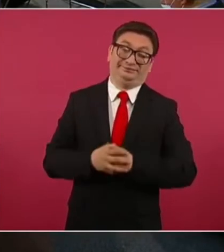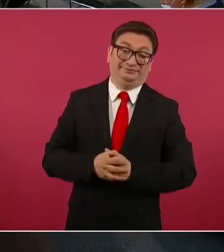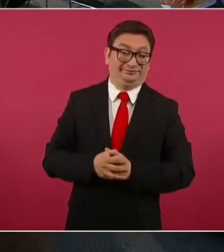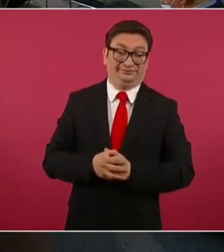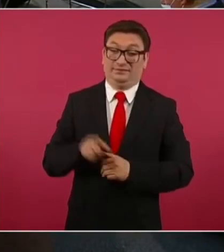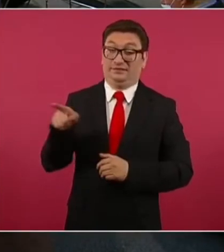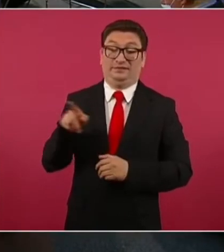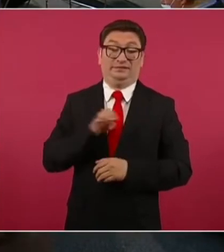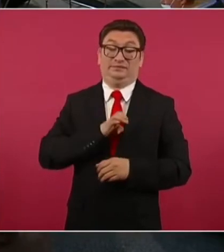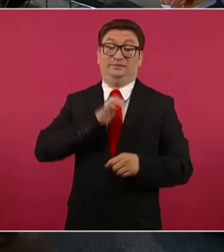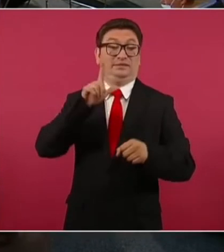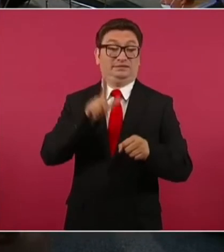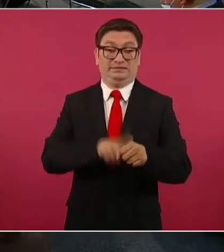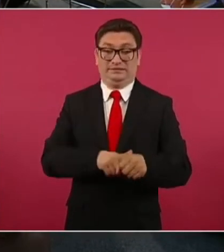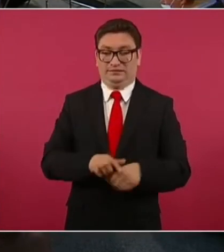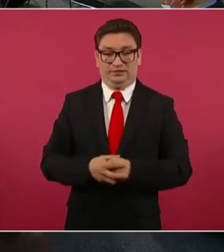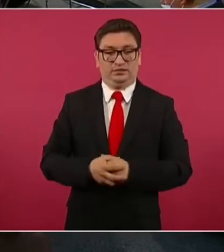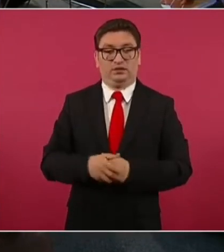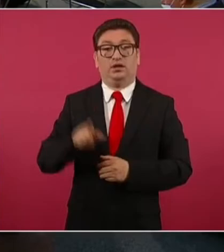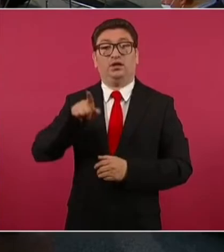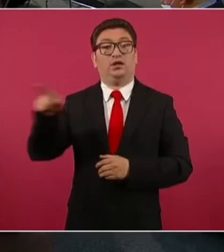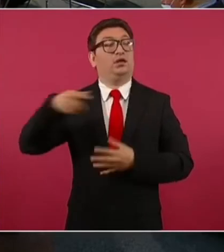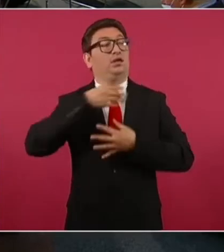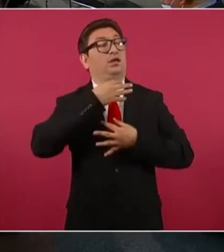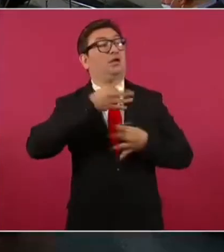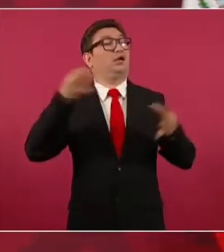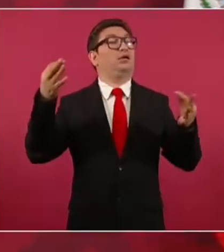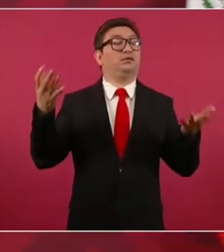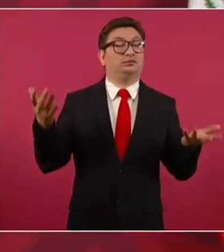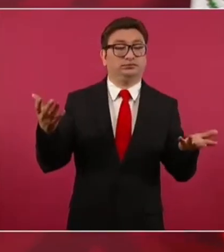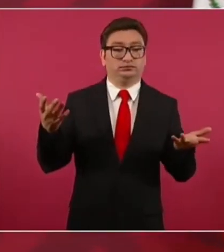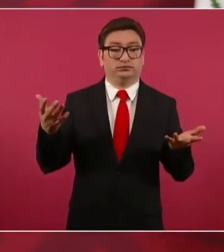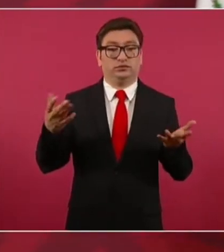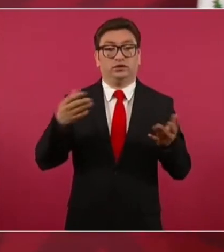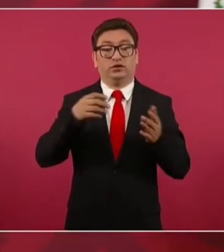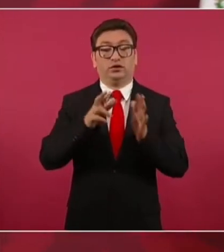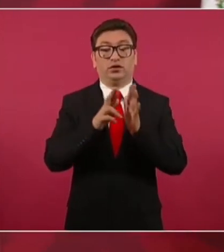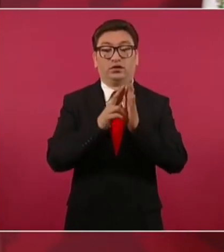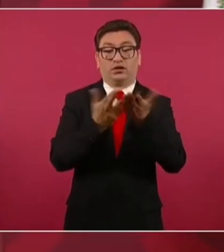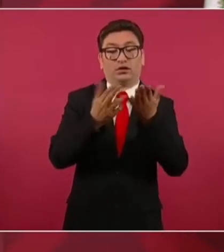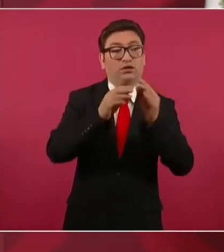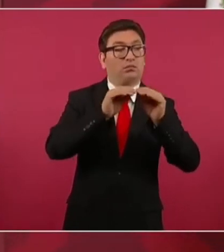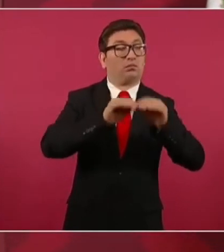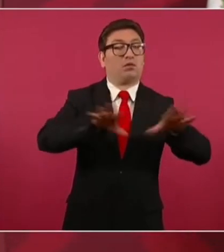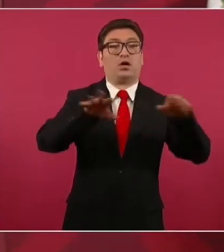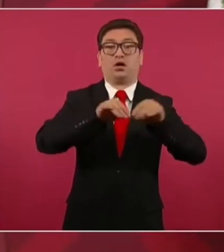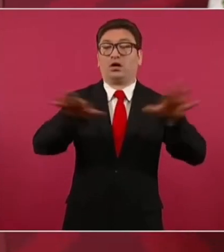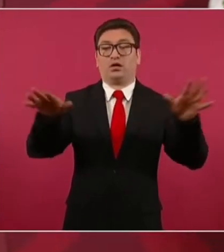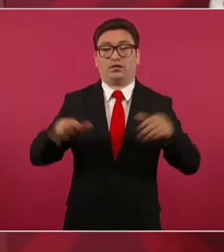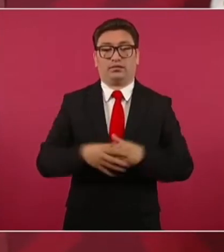muy especial, se anunciaban en las revistas